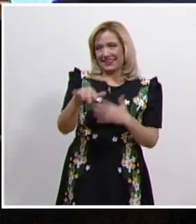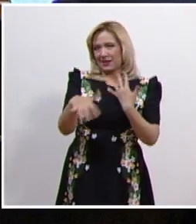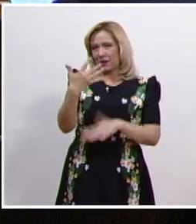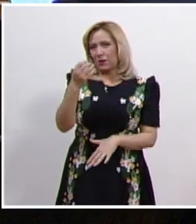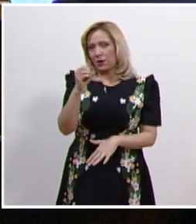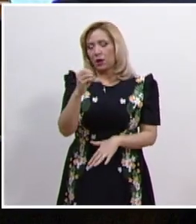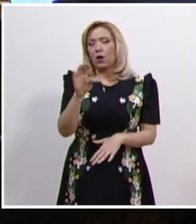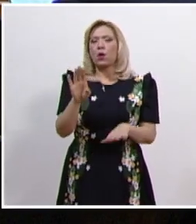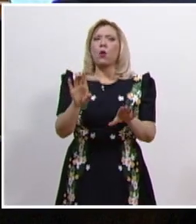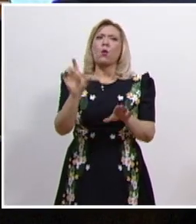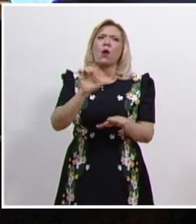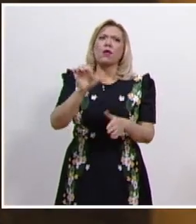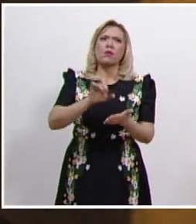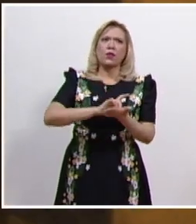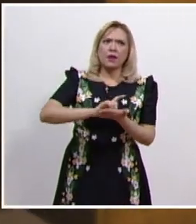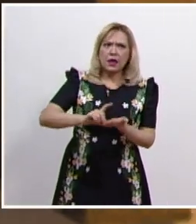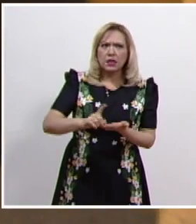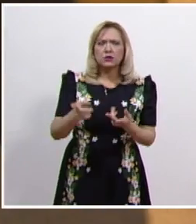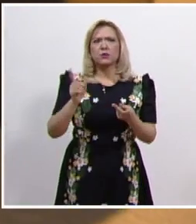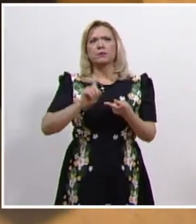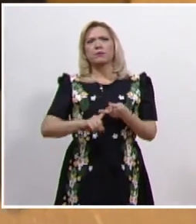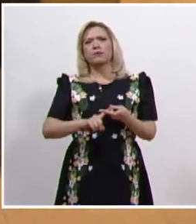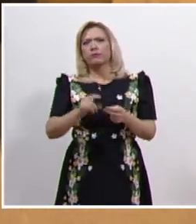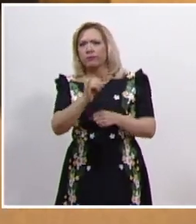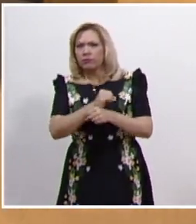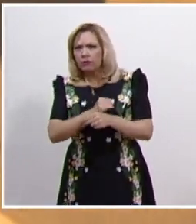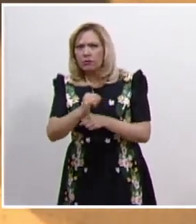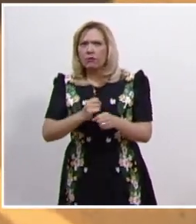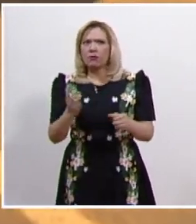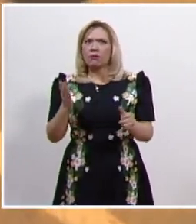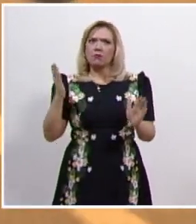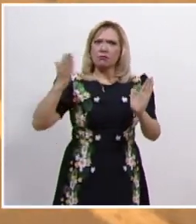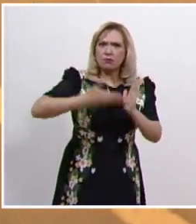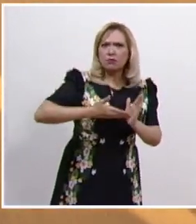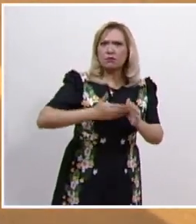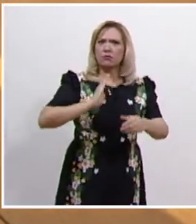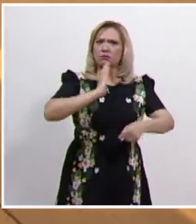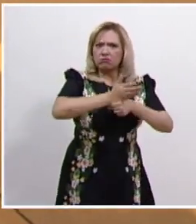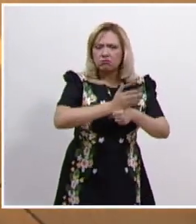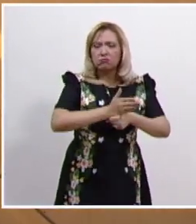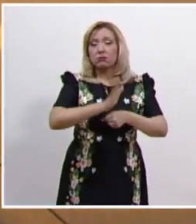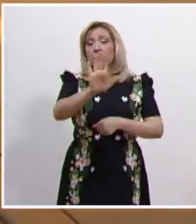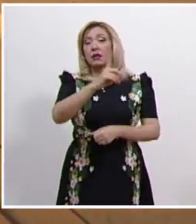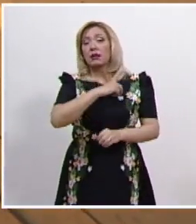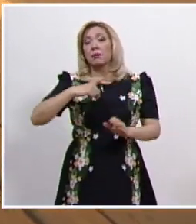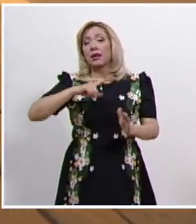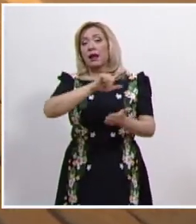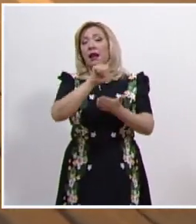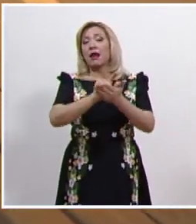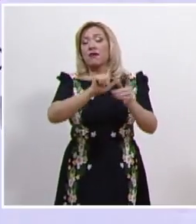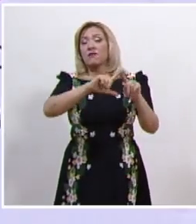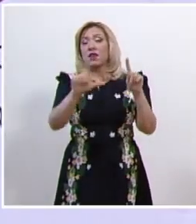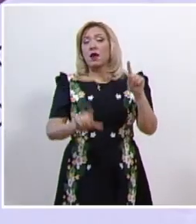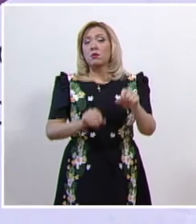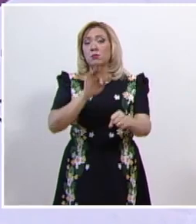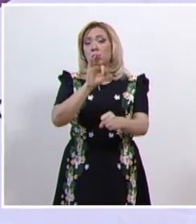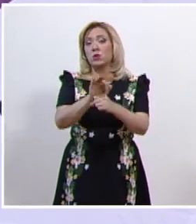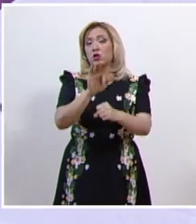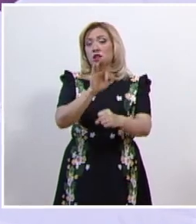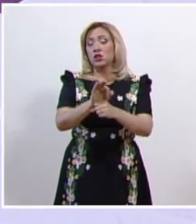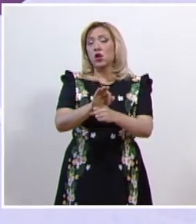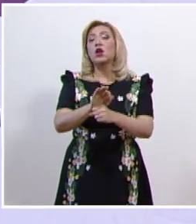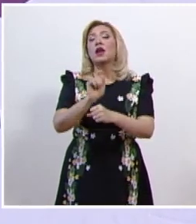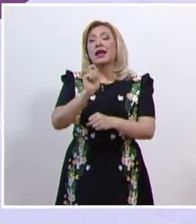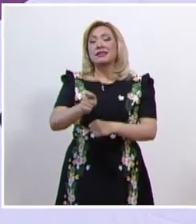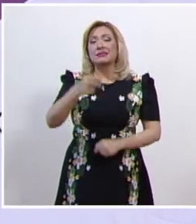derechos, investigación, verificación e imposición de sanciones deberán regirse por la Ley Federal de Protección de Datos Personales